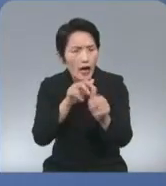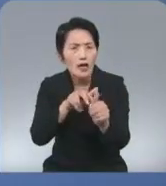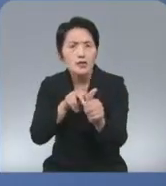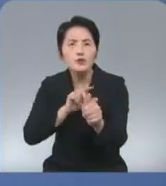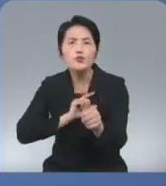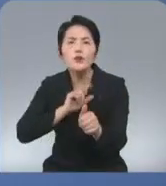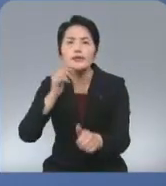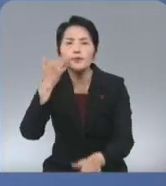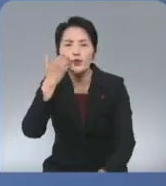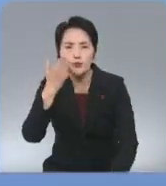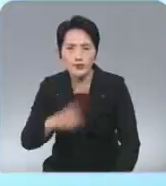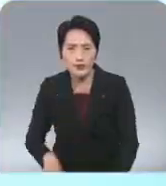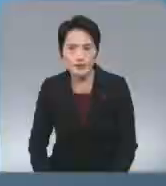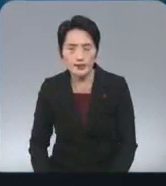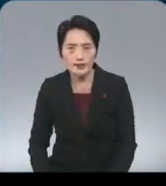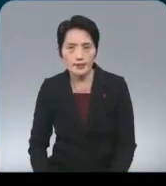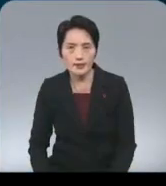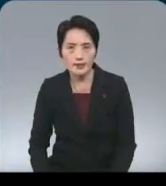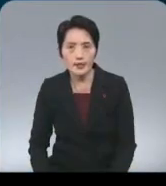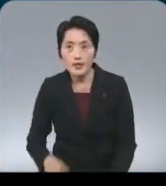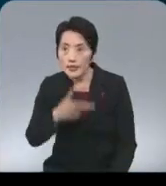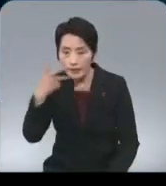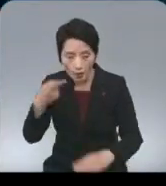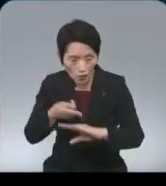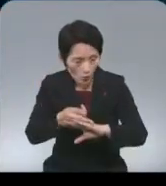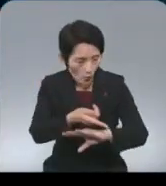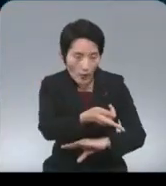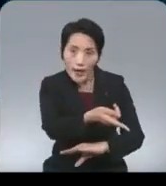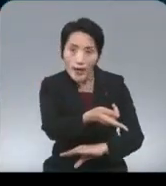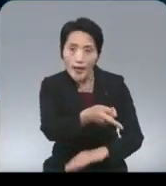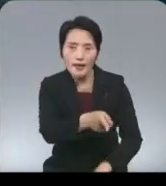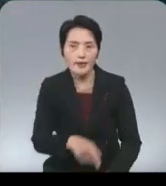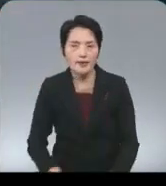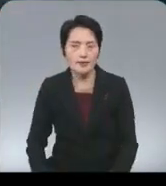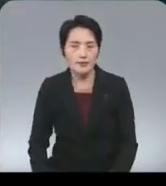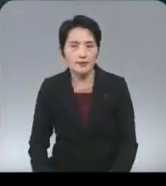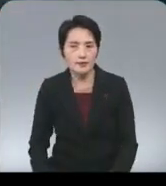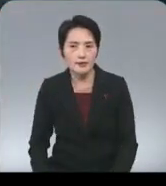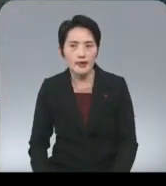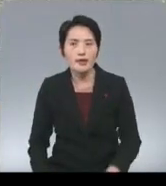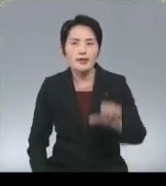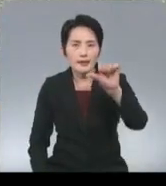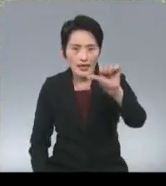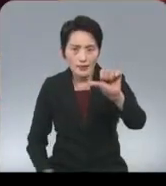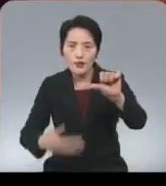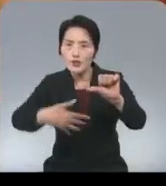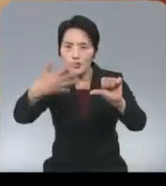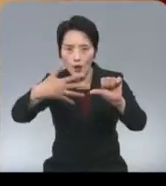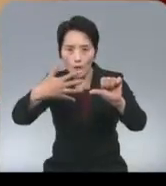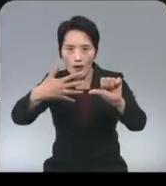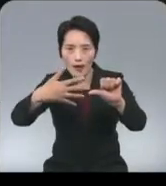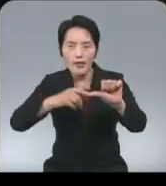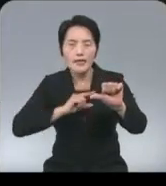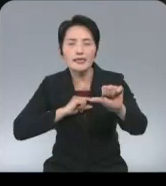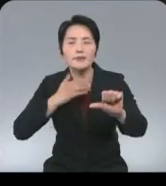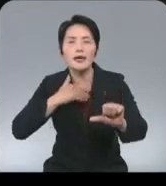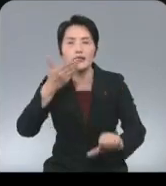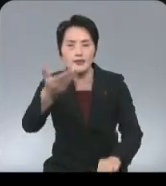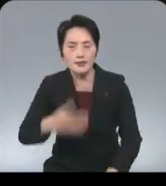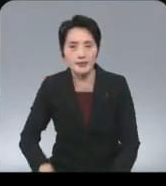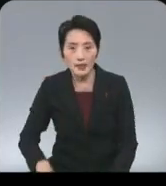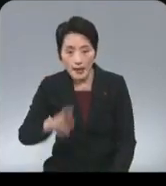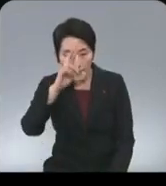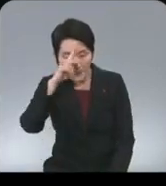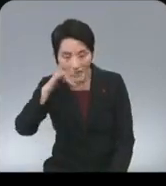el anuncio fue realizado el lunes 12 por la asociación de prensa extranjera de Hollywood a cargo de los premios globos de oro la